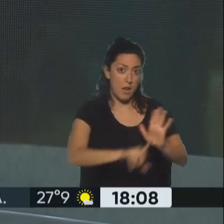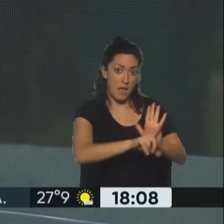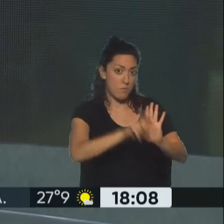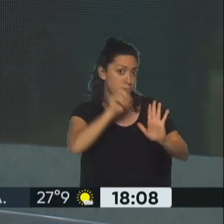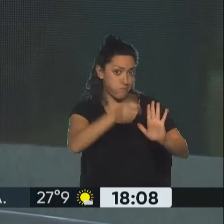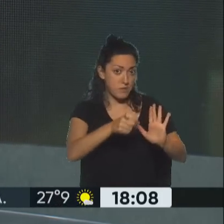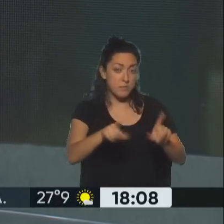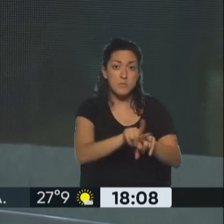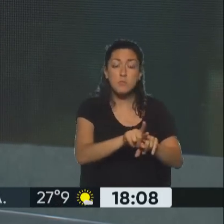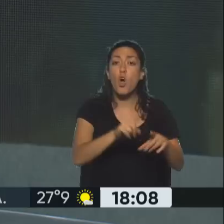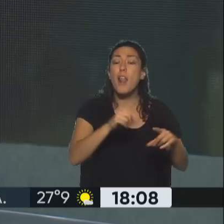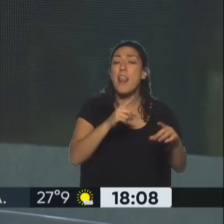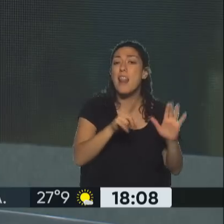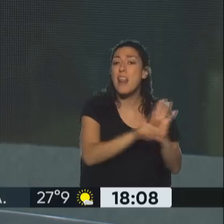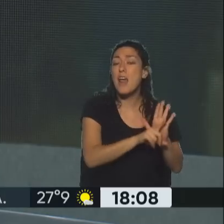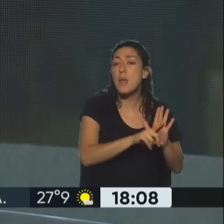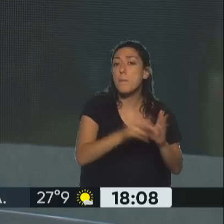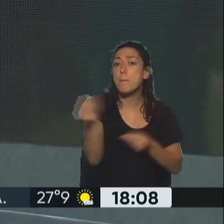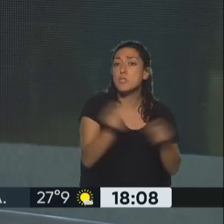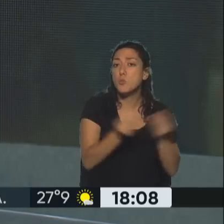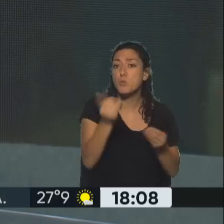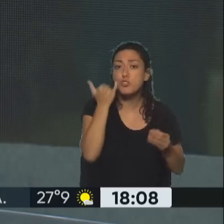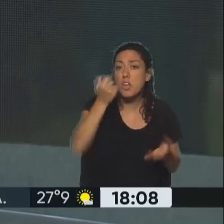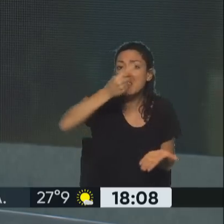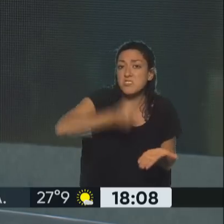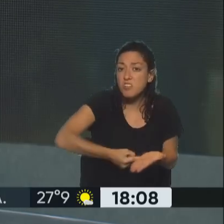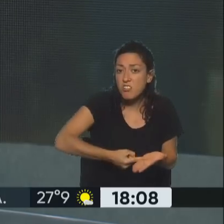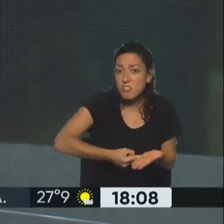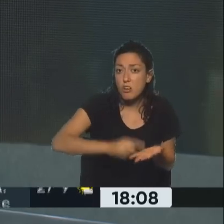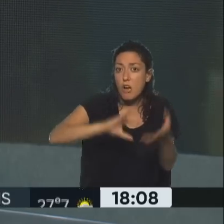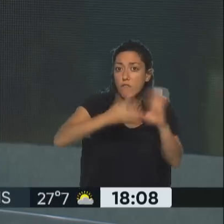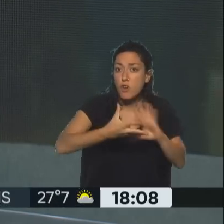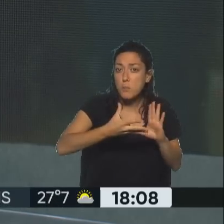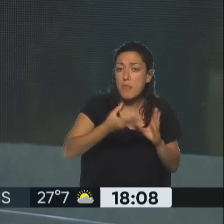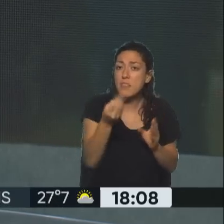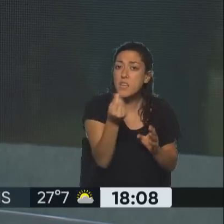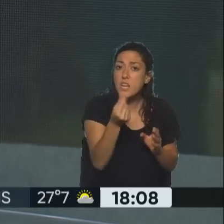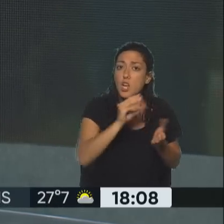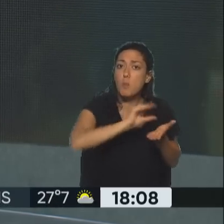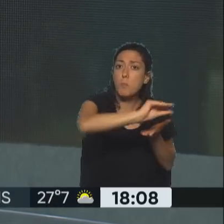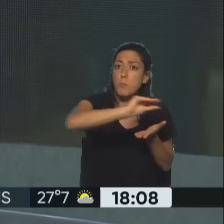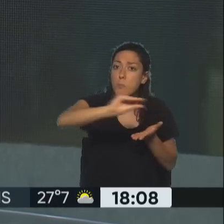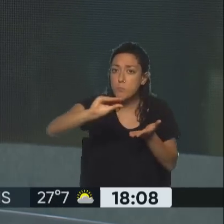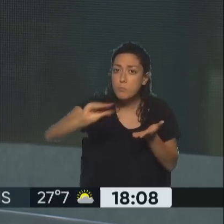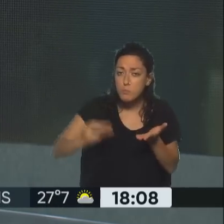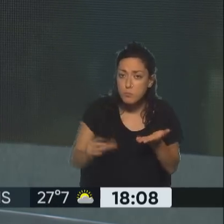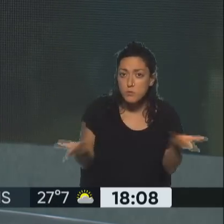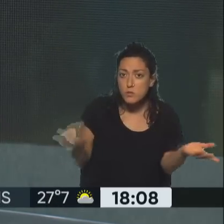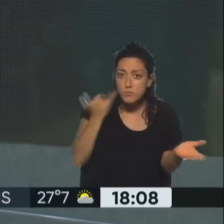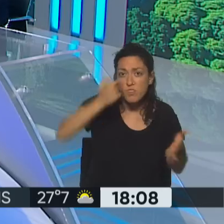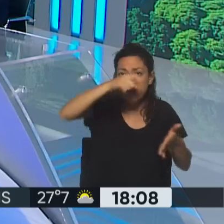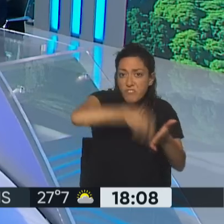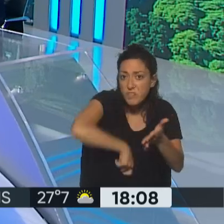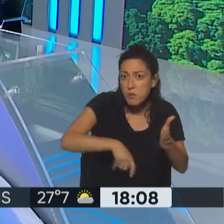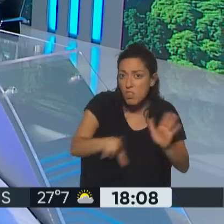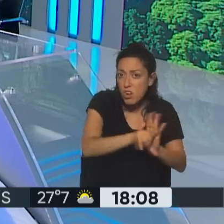ley de presupuesto. La ley de presupuesto ya determinó cómo se va a repartir el dinero con las provincias, eso ya está firmado, es una